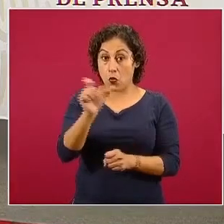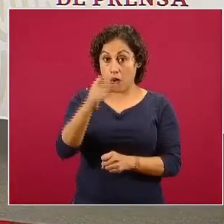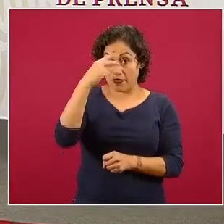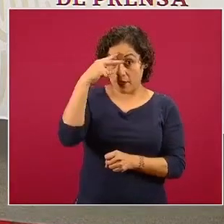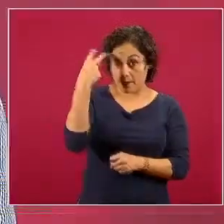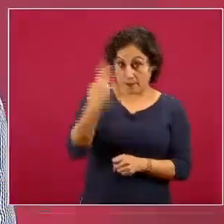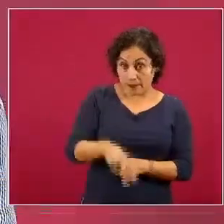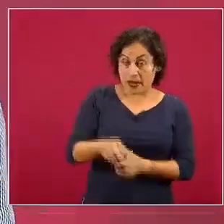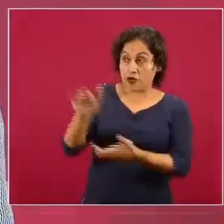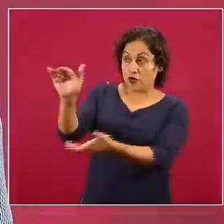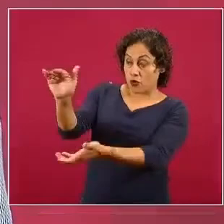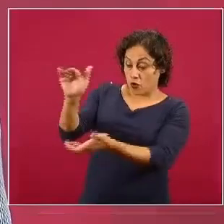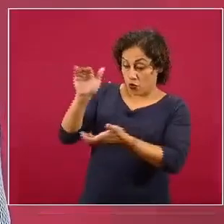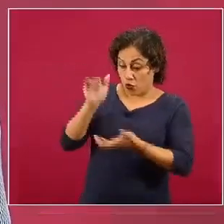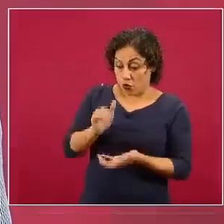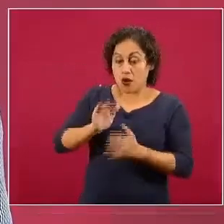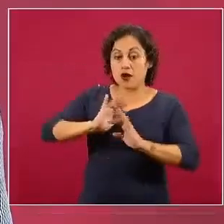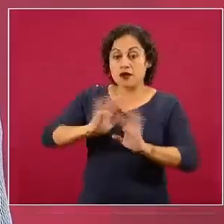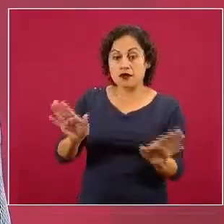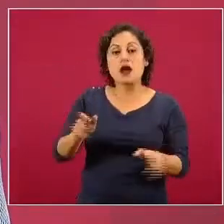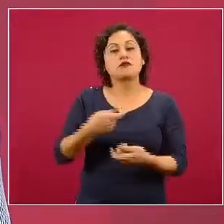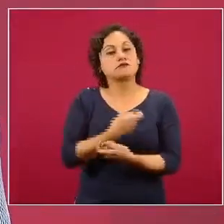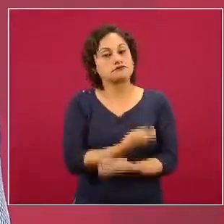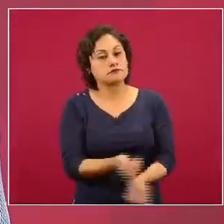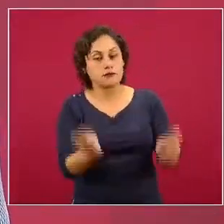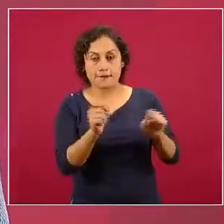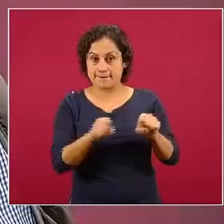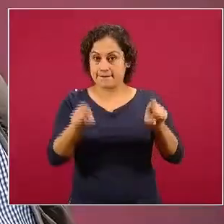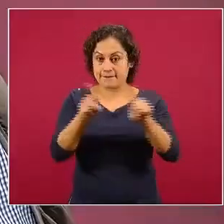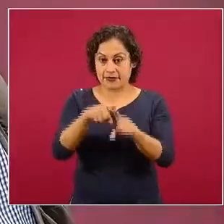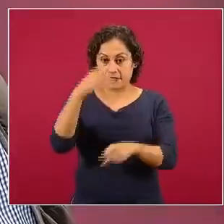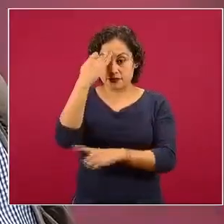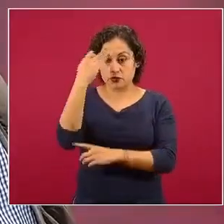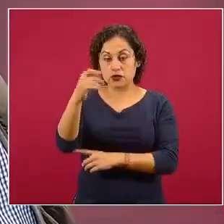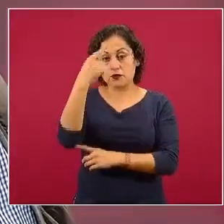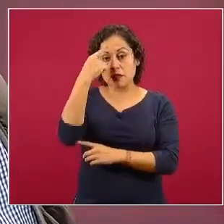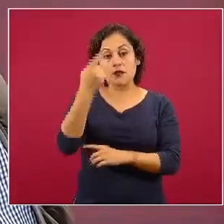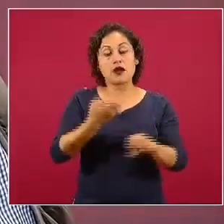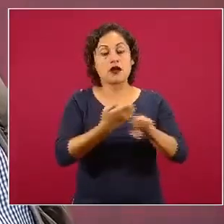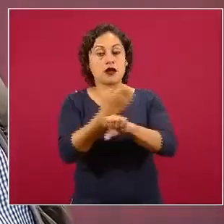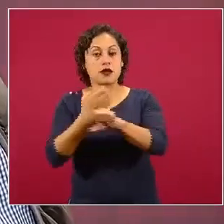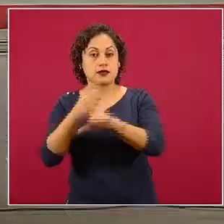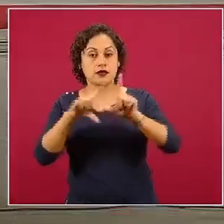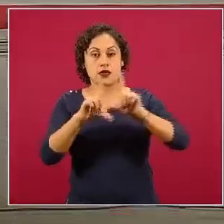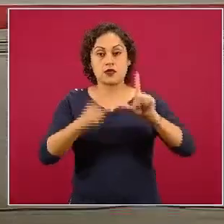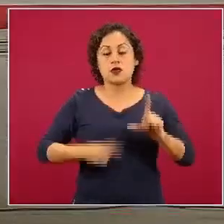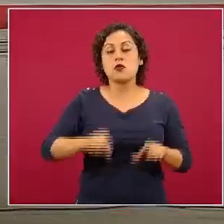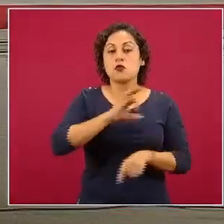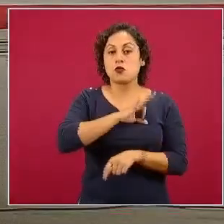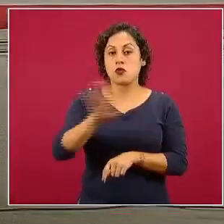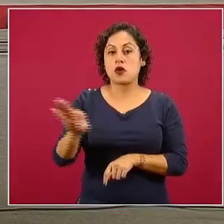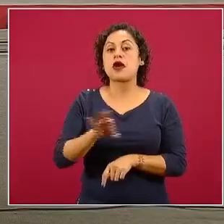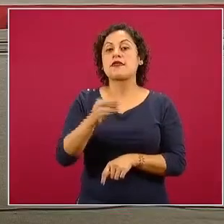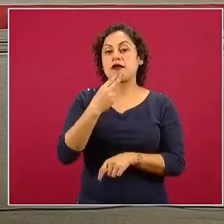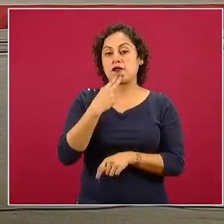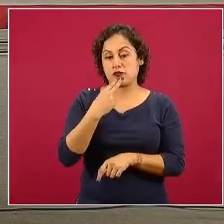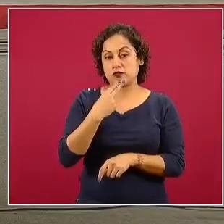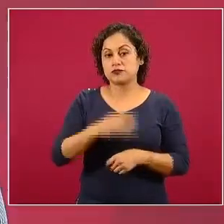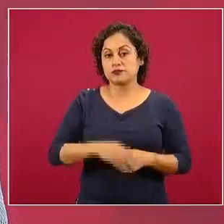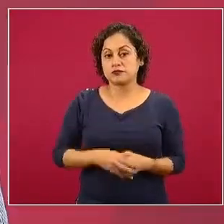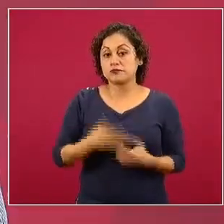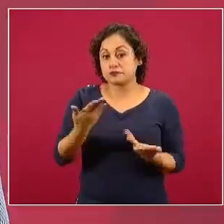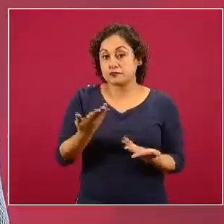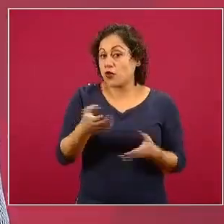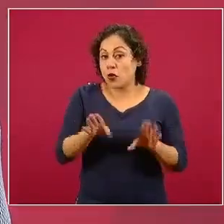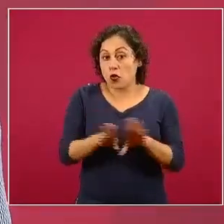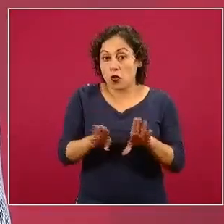México, así se van a también enviar estas pruebas a las entidades federativas y básicamente esa repartición está dada en función como o de